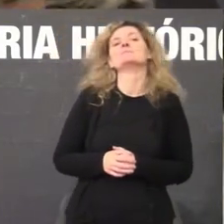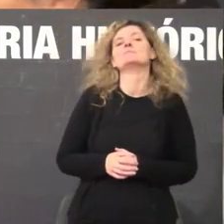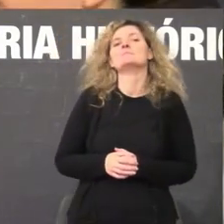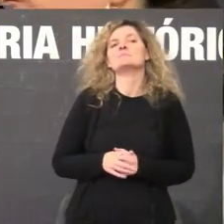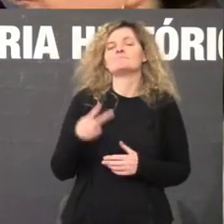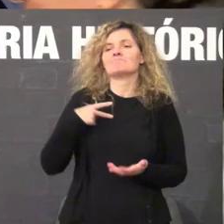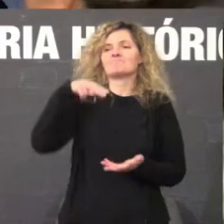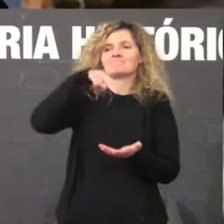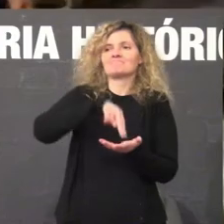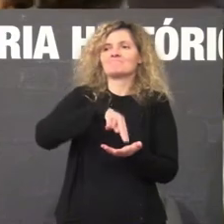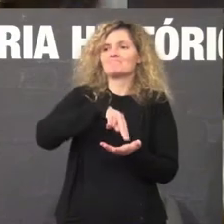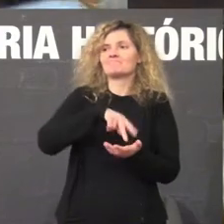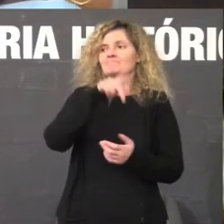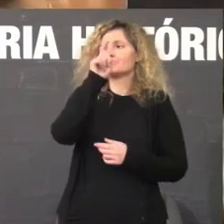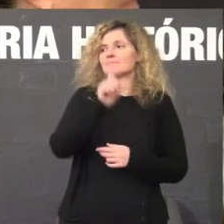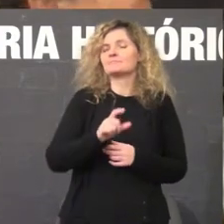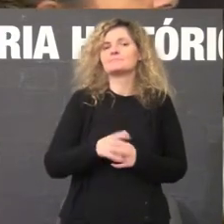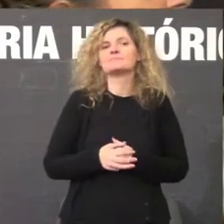Ahí.